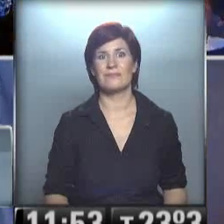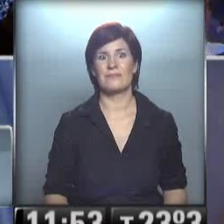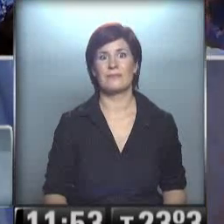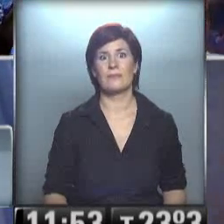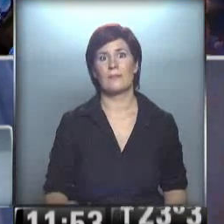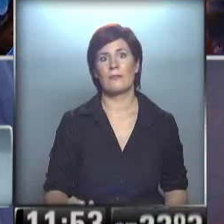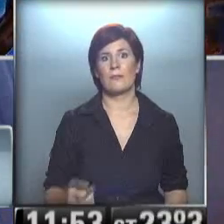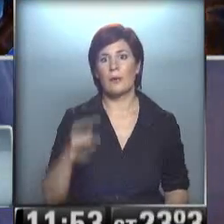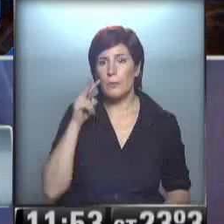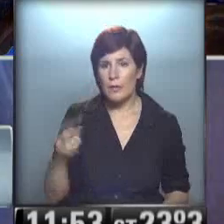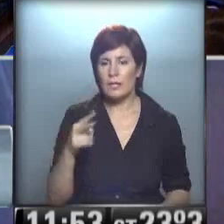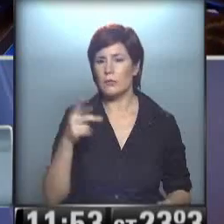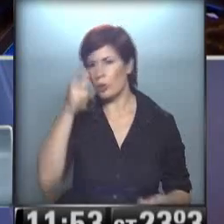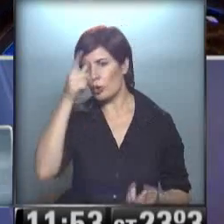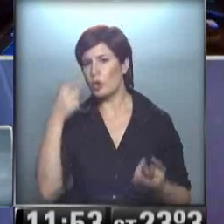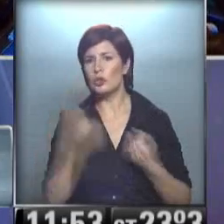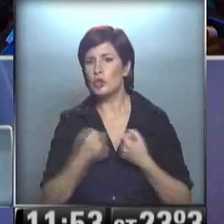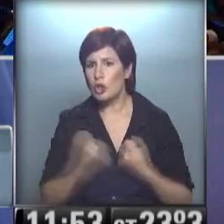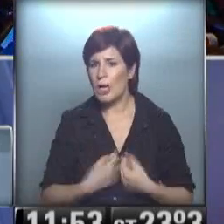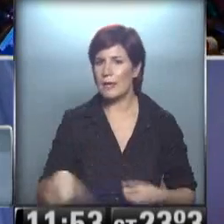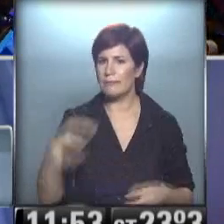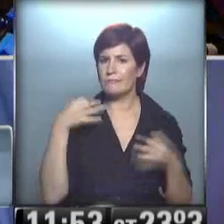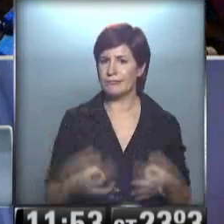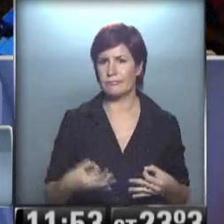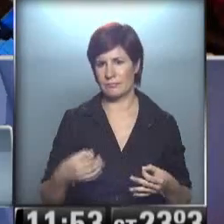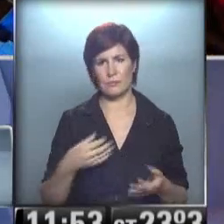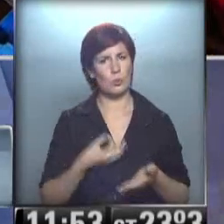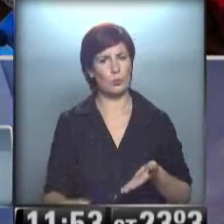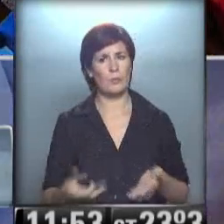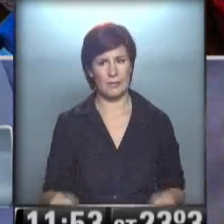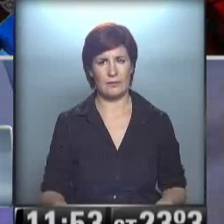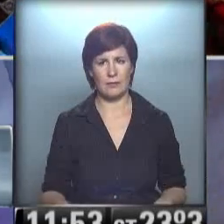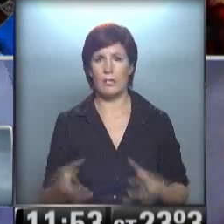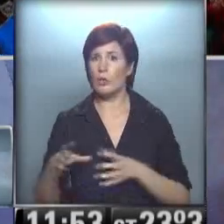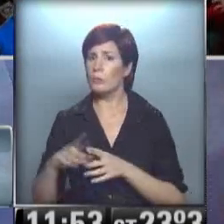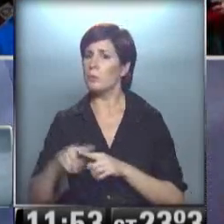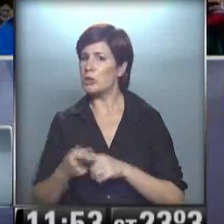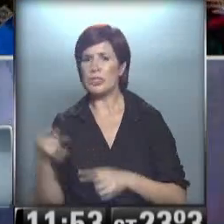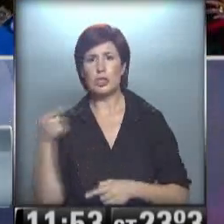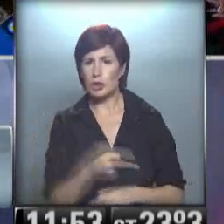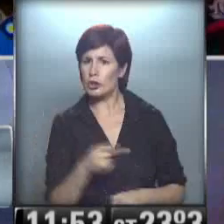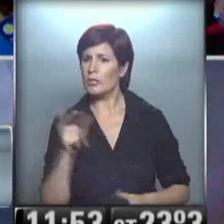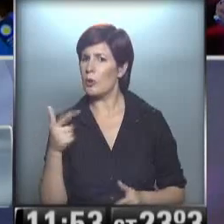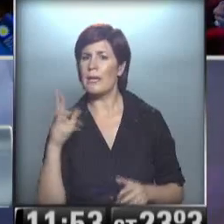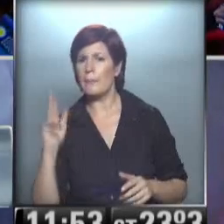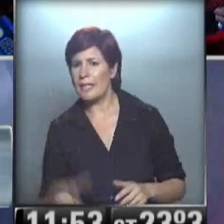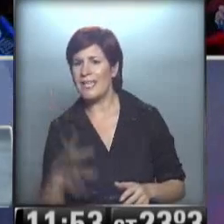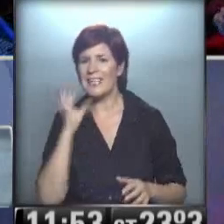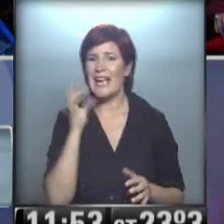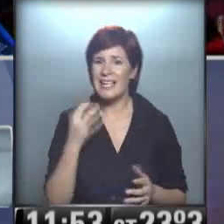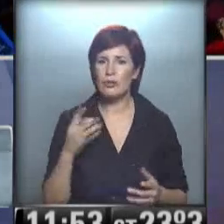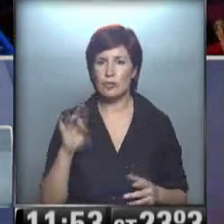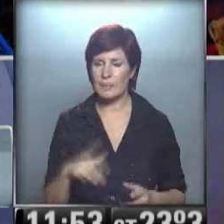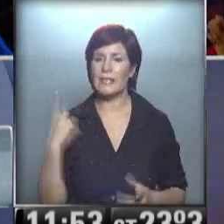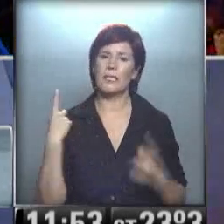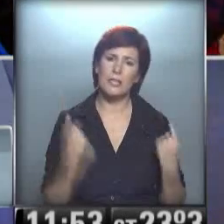de ese control o seguimiento de precios. Es muy extraño que haya una oposición que no haya tomado un partido más activo, aunque sea de crítica, y